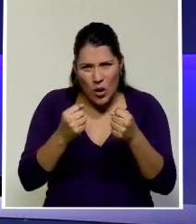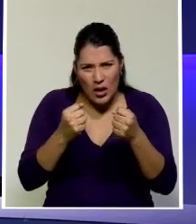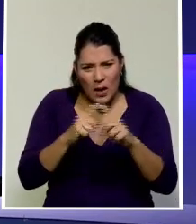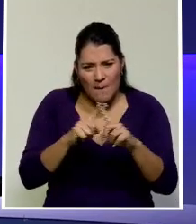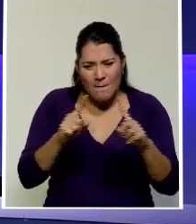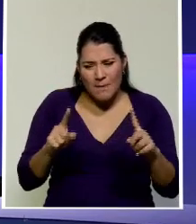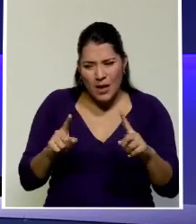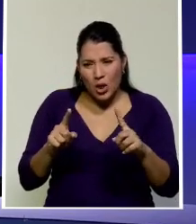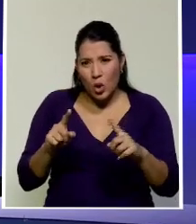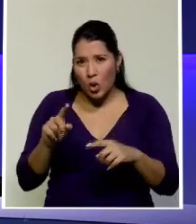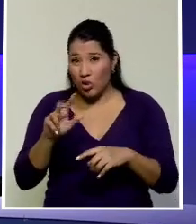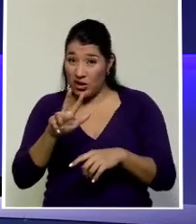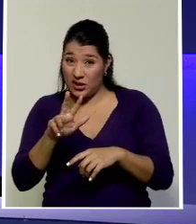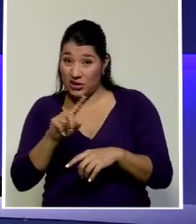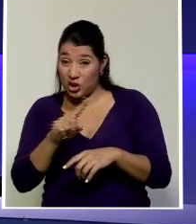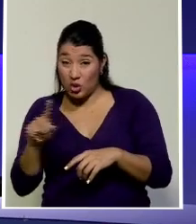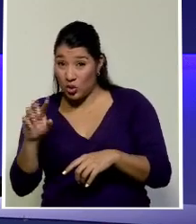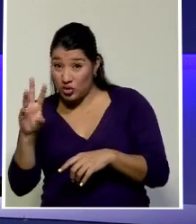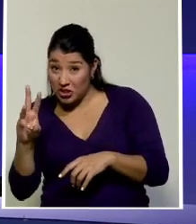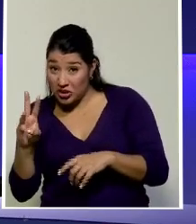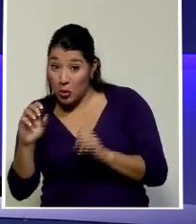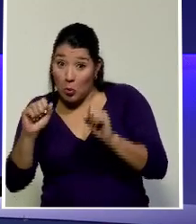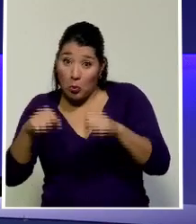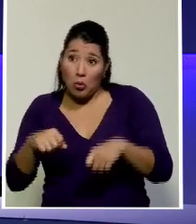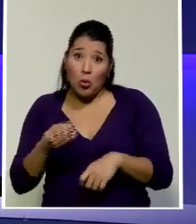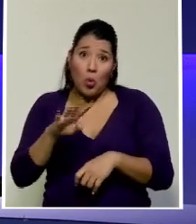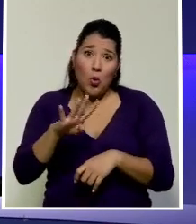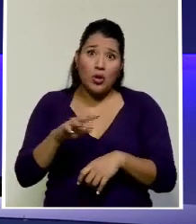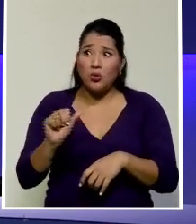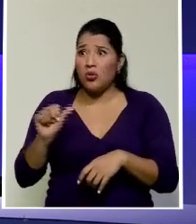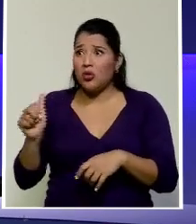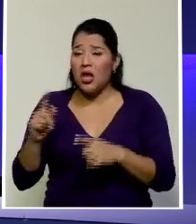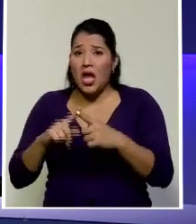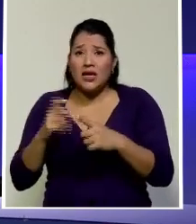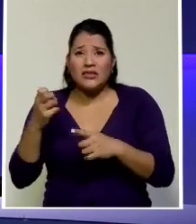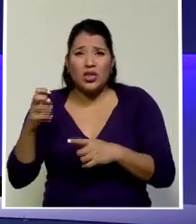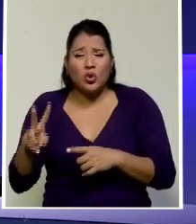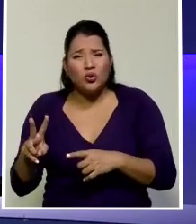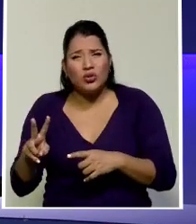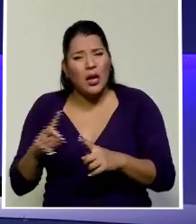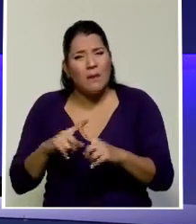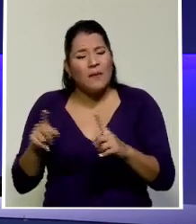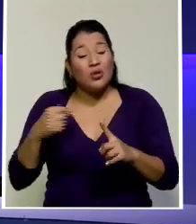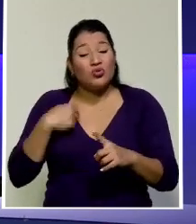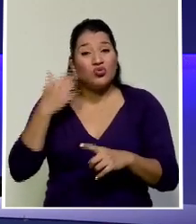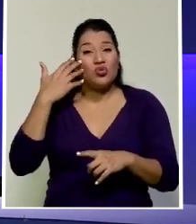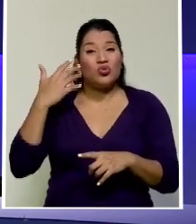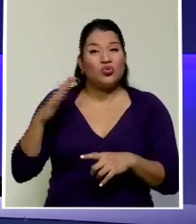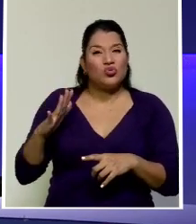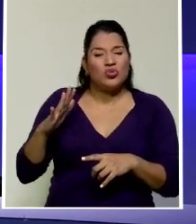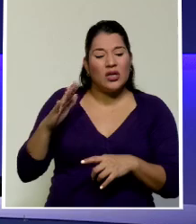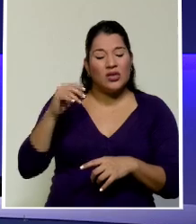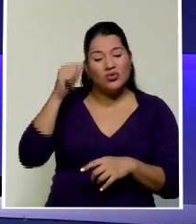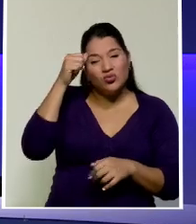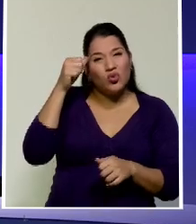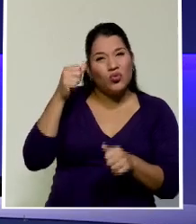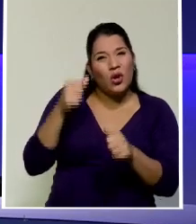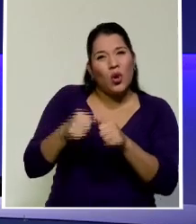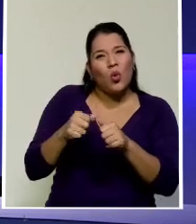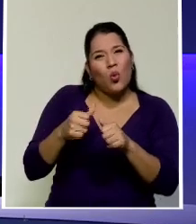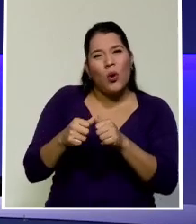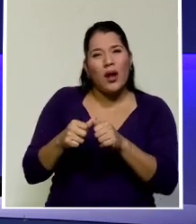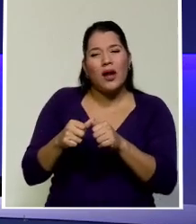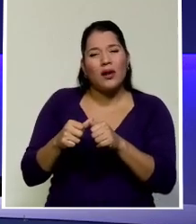6. Aunque bien se pudo haber tratado de 4 o de 10, incluso de 12, no me es posible tener certezas de un recuerdo que ahora